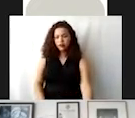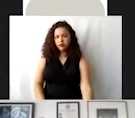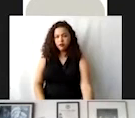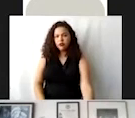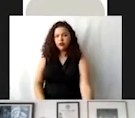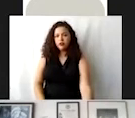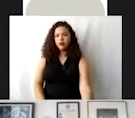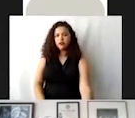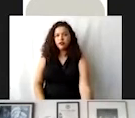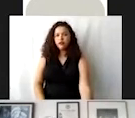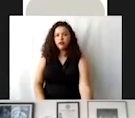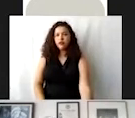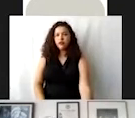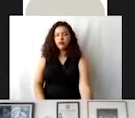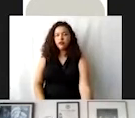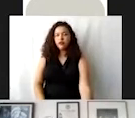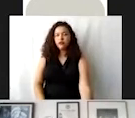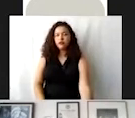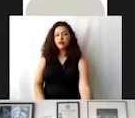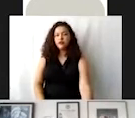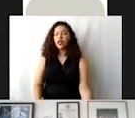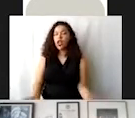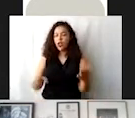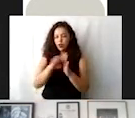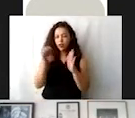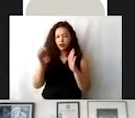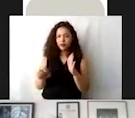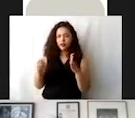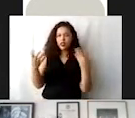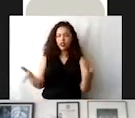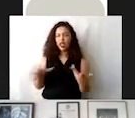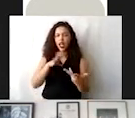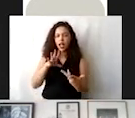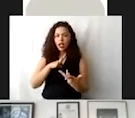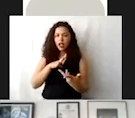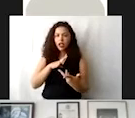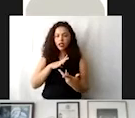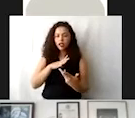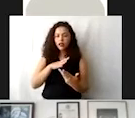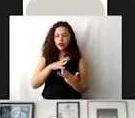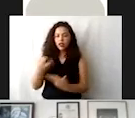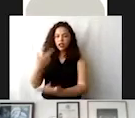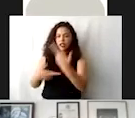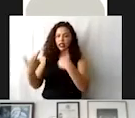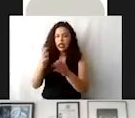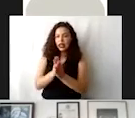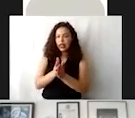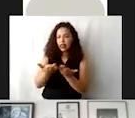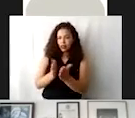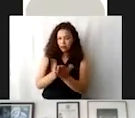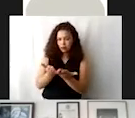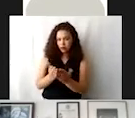por ejemplo, estamos solicitando una devolución del IVA, por ponerles un ejemplo. Porque